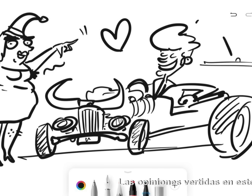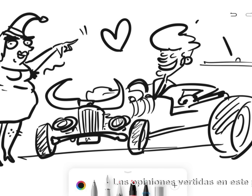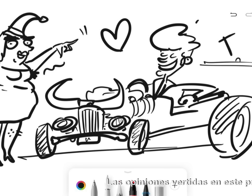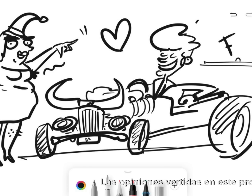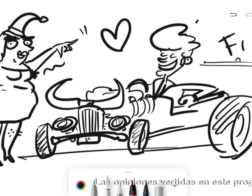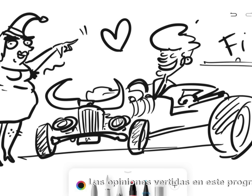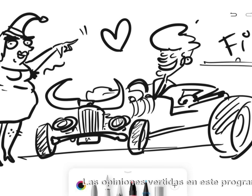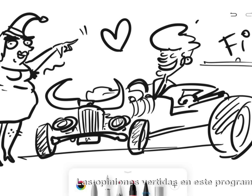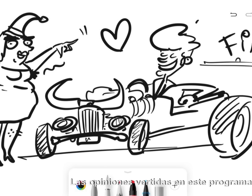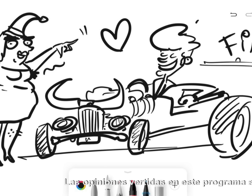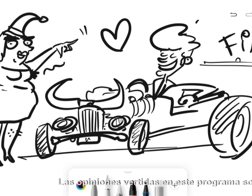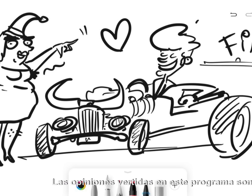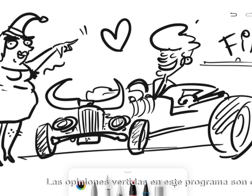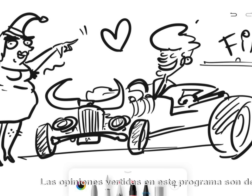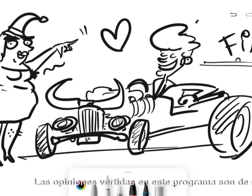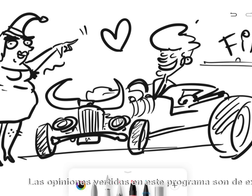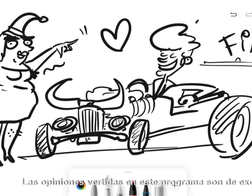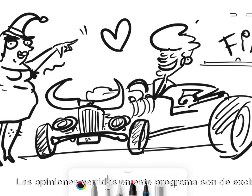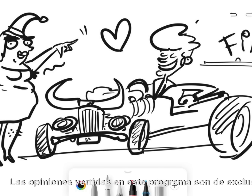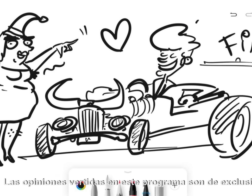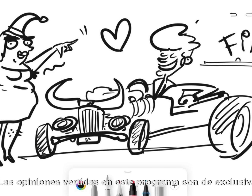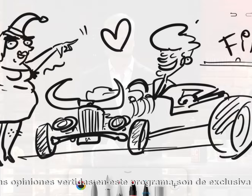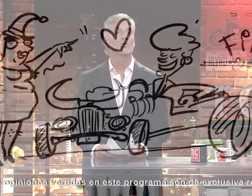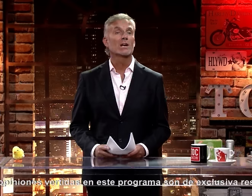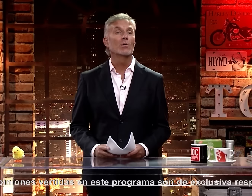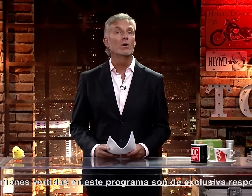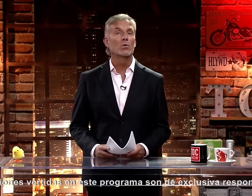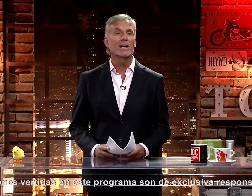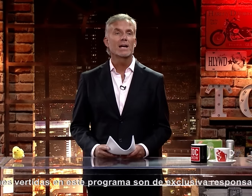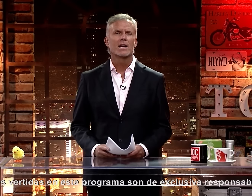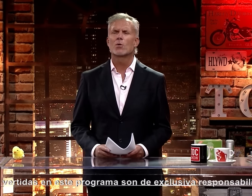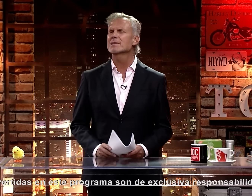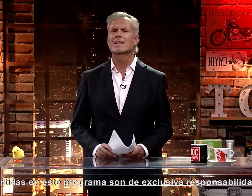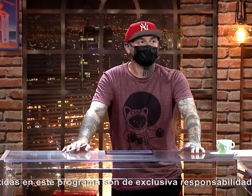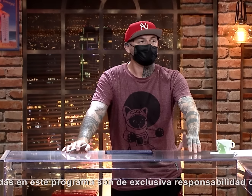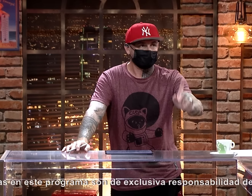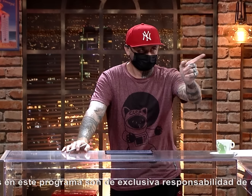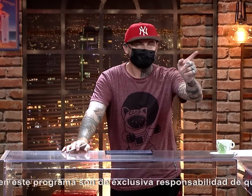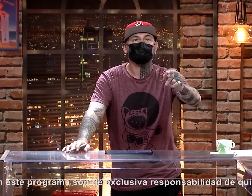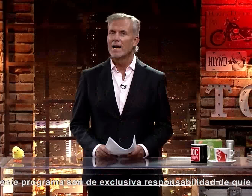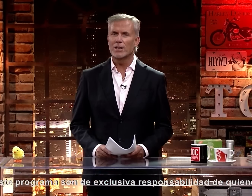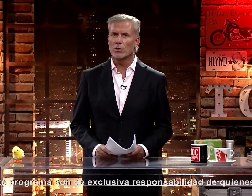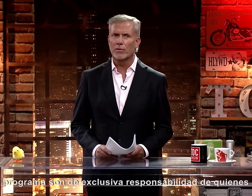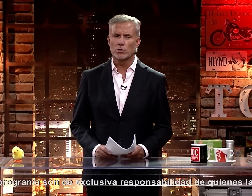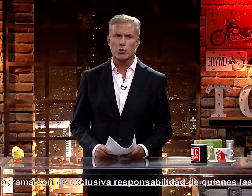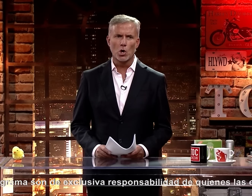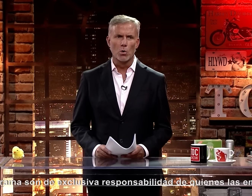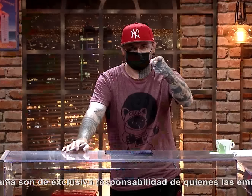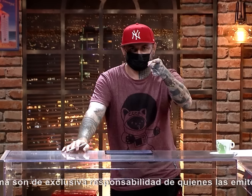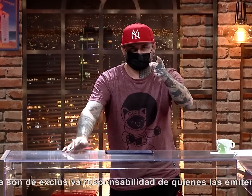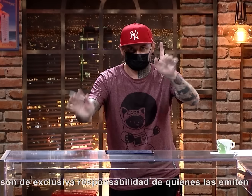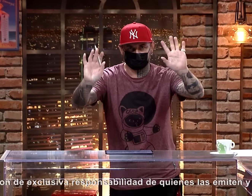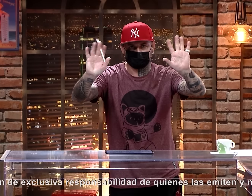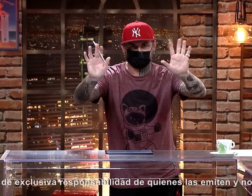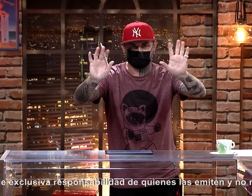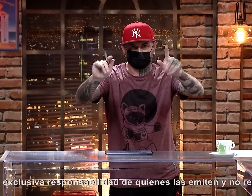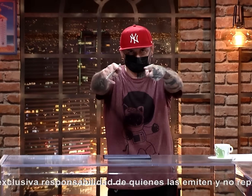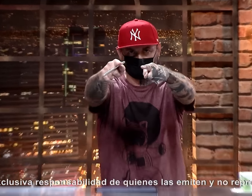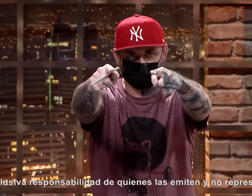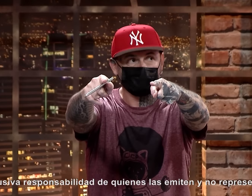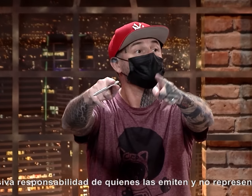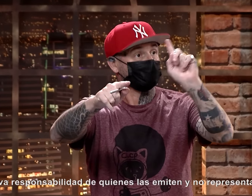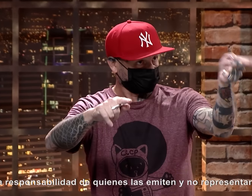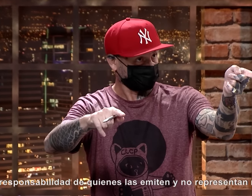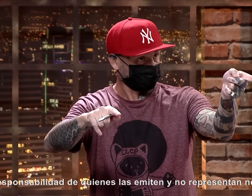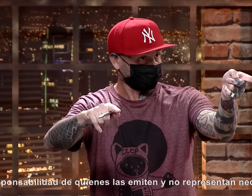no, en fin. Que lo pasen bien el fin de semana, nos reencontramos el lunes, que lo pasen estupendo. Esto fue Talk Show, por las pantallas